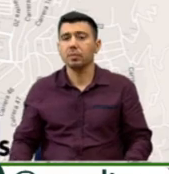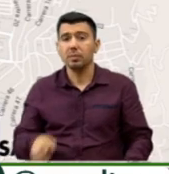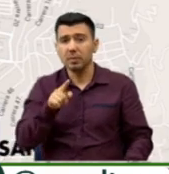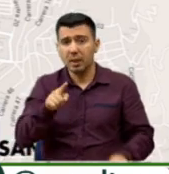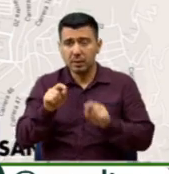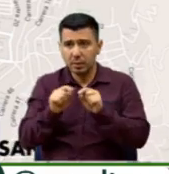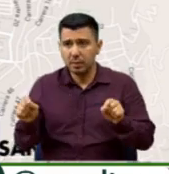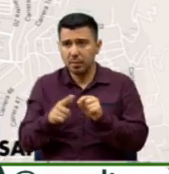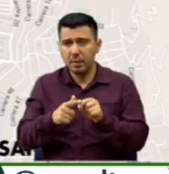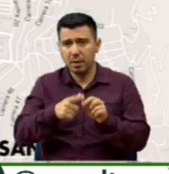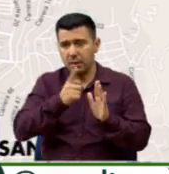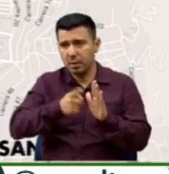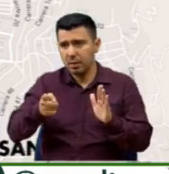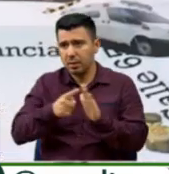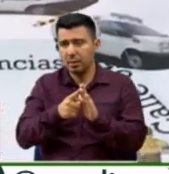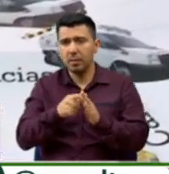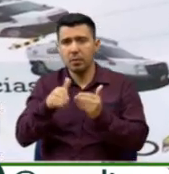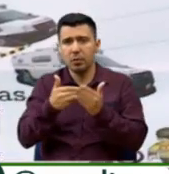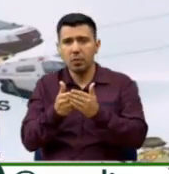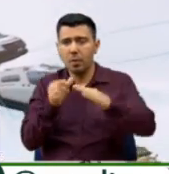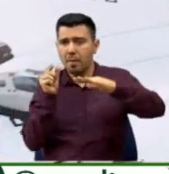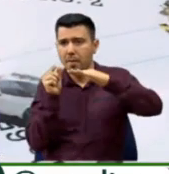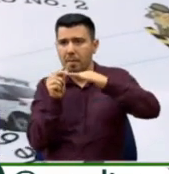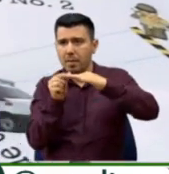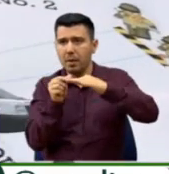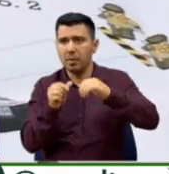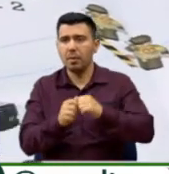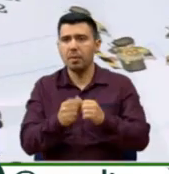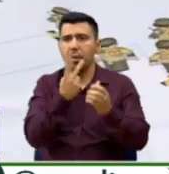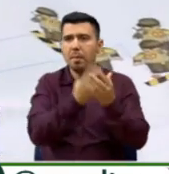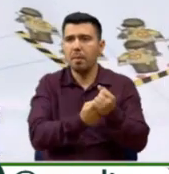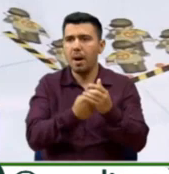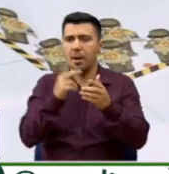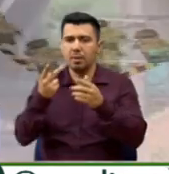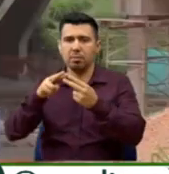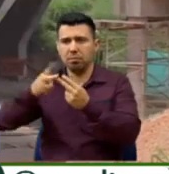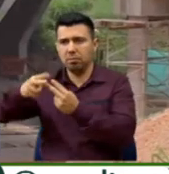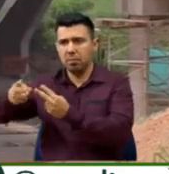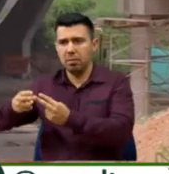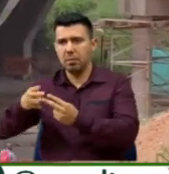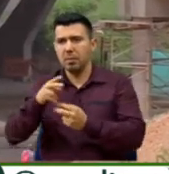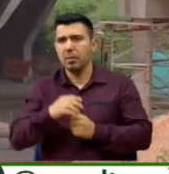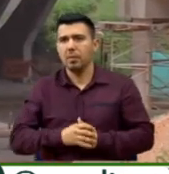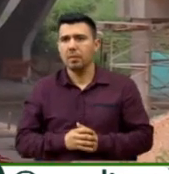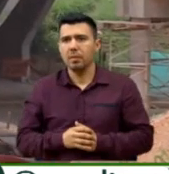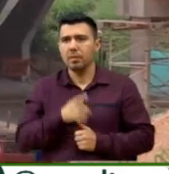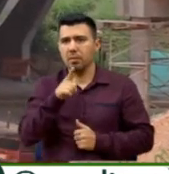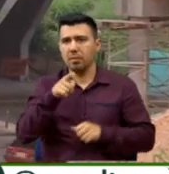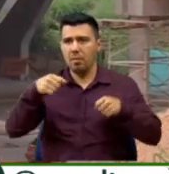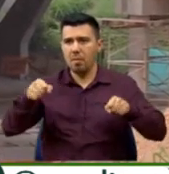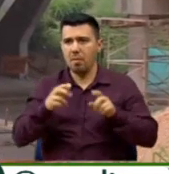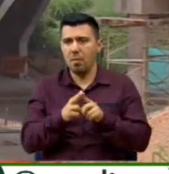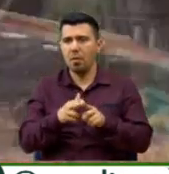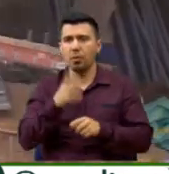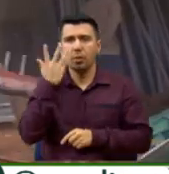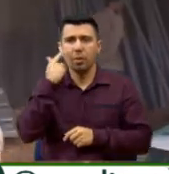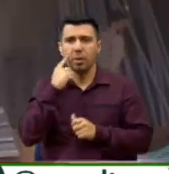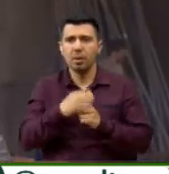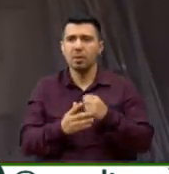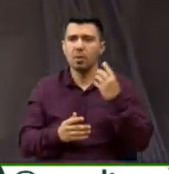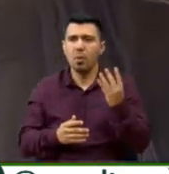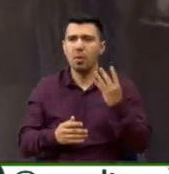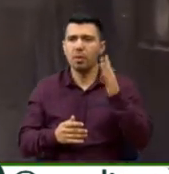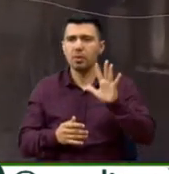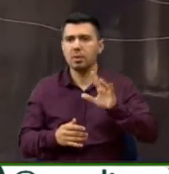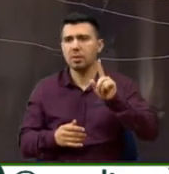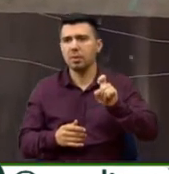Las medidas de restricción vehicular de pico y placa par e impar para los vehículos particulares, incluidas las motos, durante los días 4,